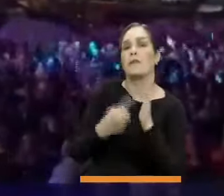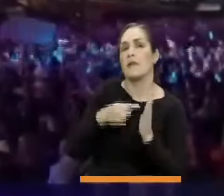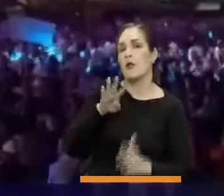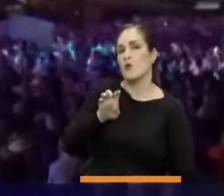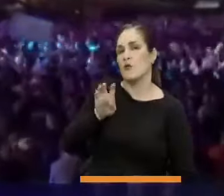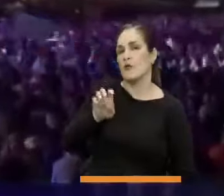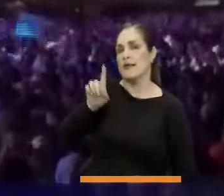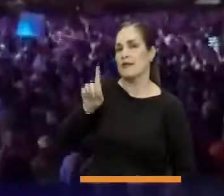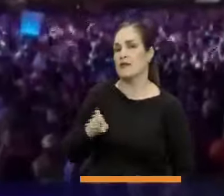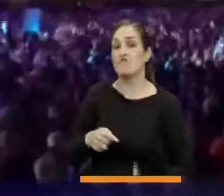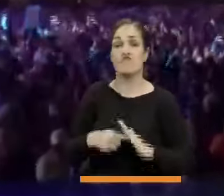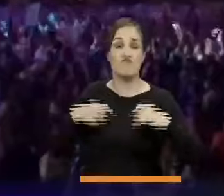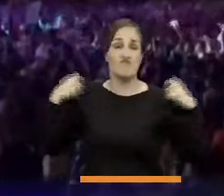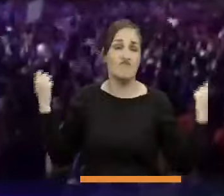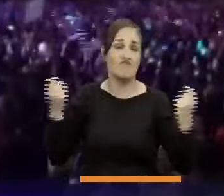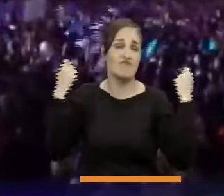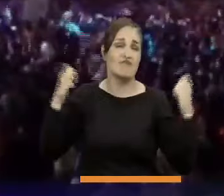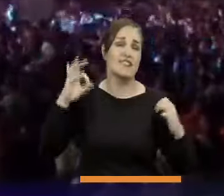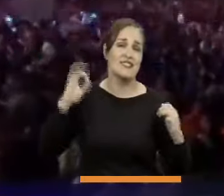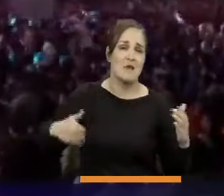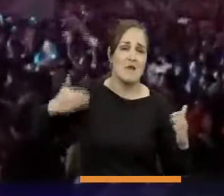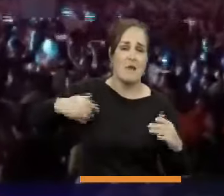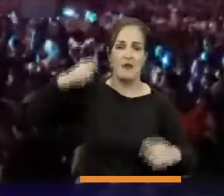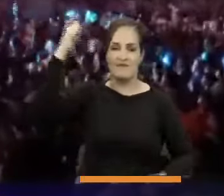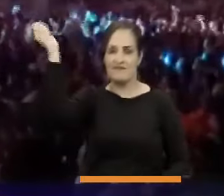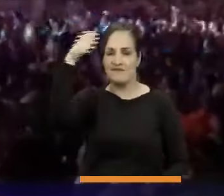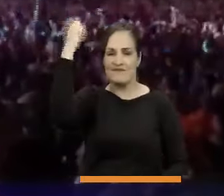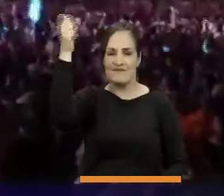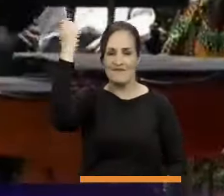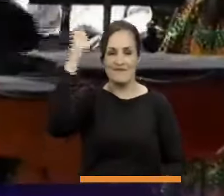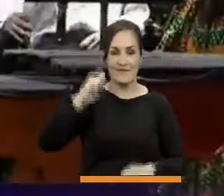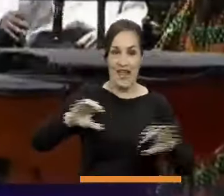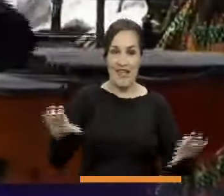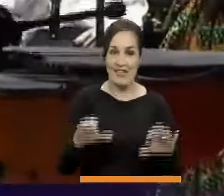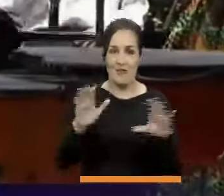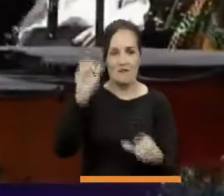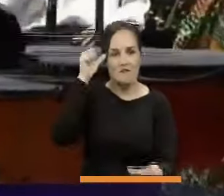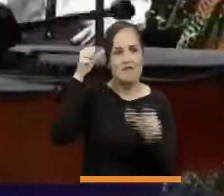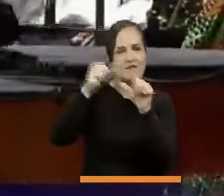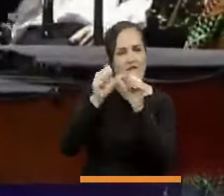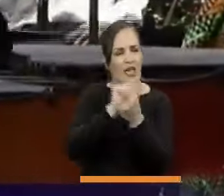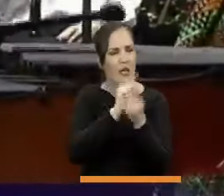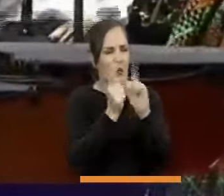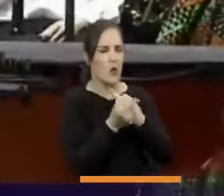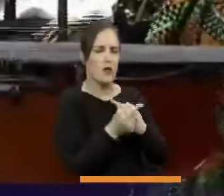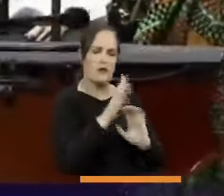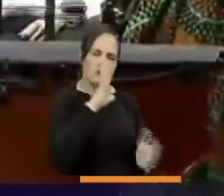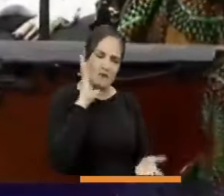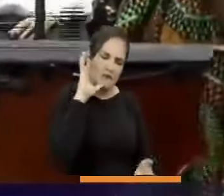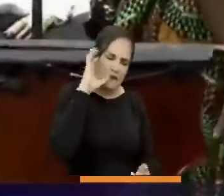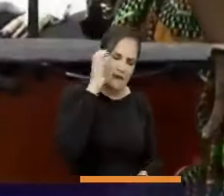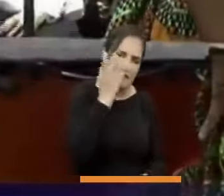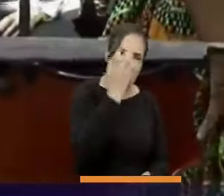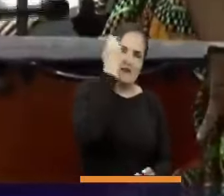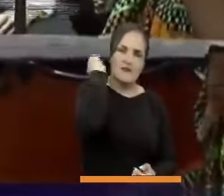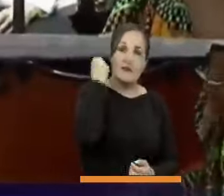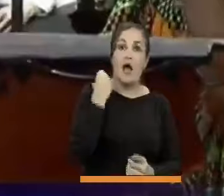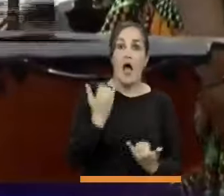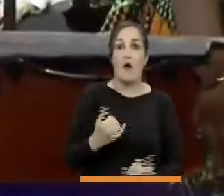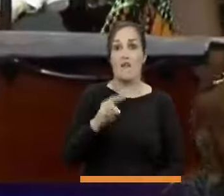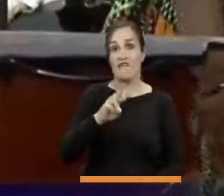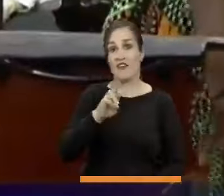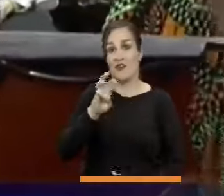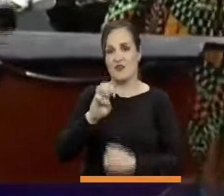se realiza el Festival Petronio Álvarez, un lugar de encuentro y memoria ancestral para esta versión número 28. Desde la